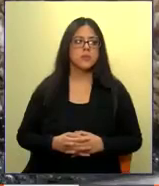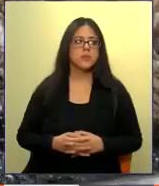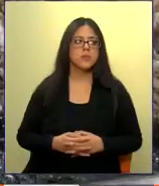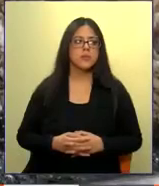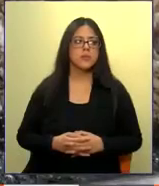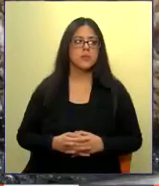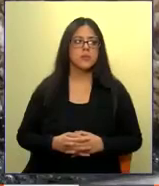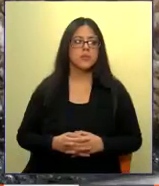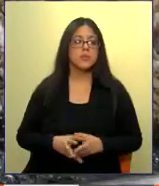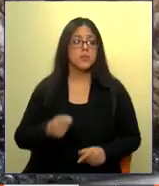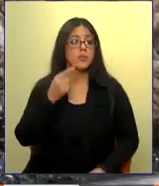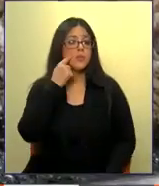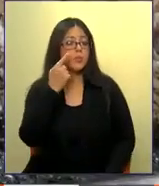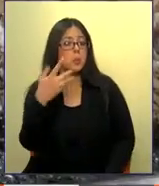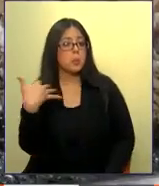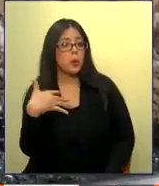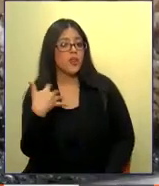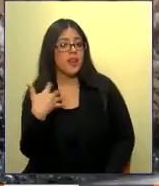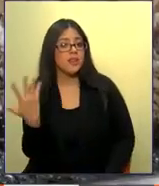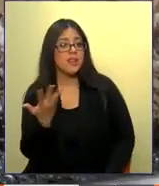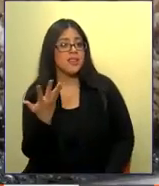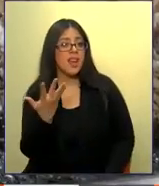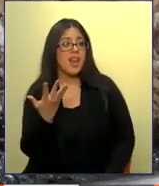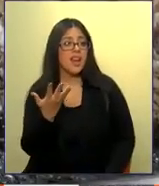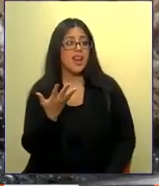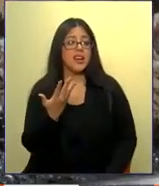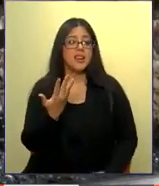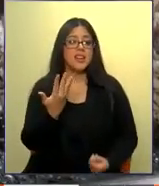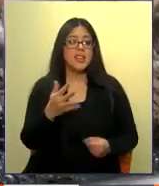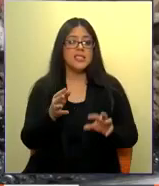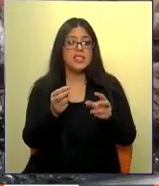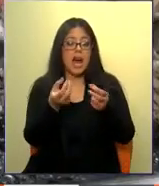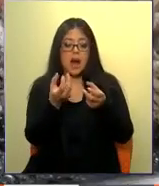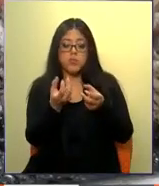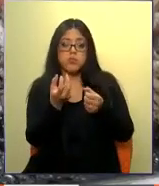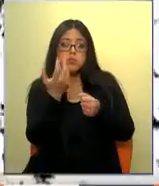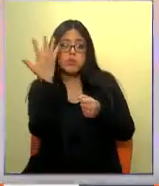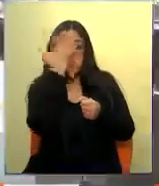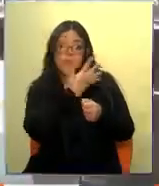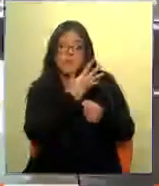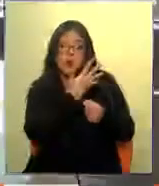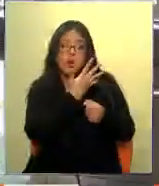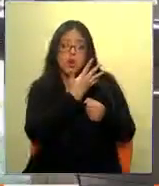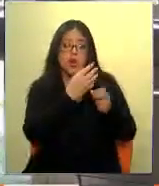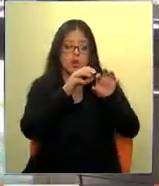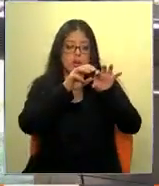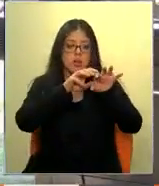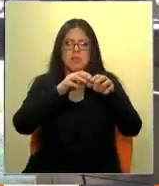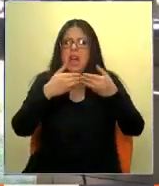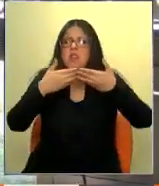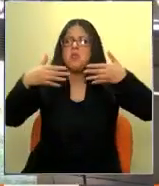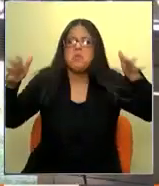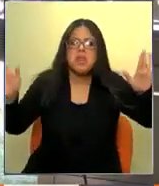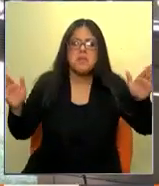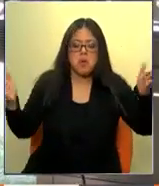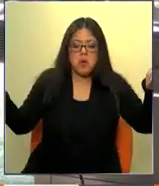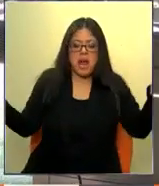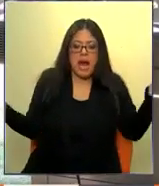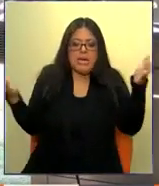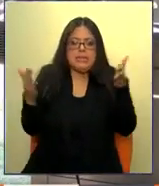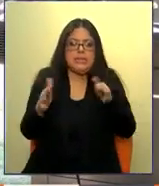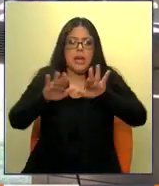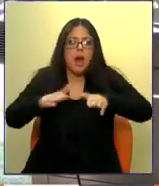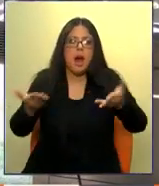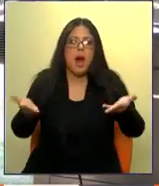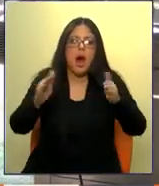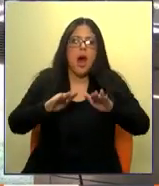Mira, un tip súper importante es separar las brasas de un lado o el otro, no importa el tamaño de tu parrilla, da lo mismo, la idea es que el calor llegue